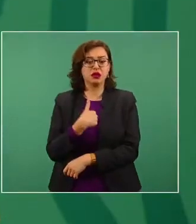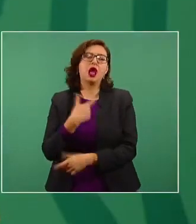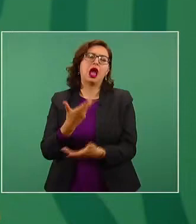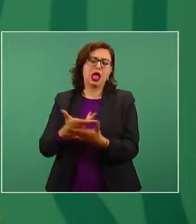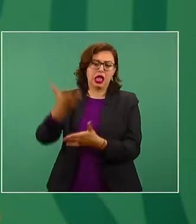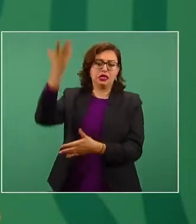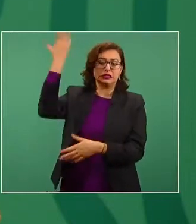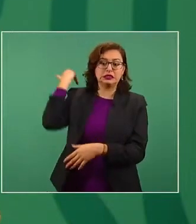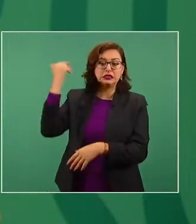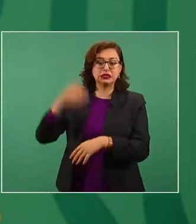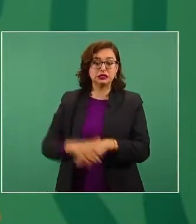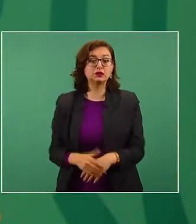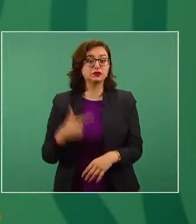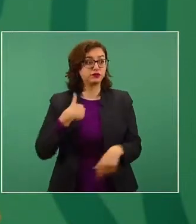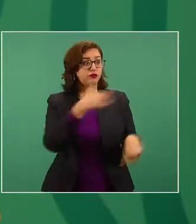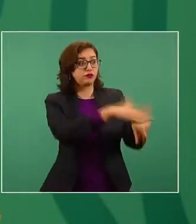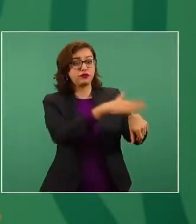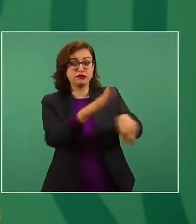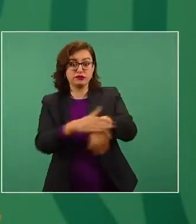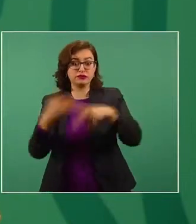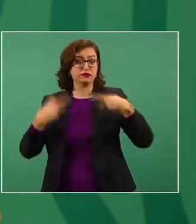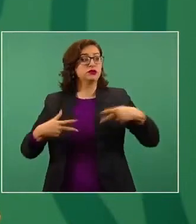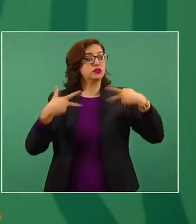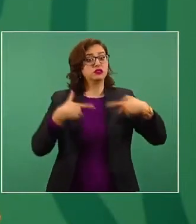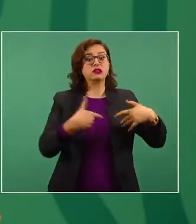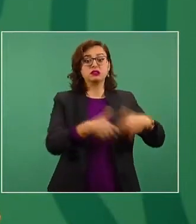y convocaba yo a una movilización,